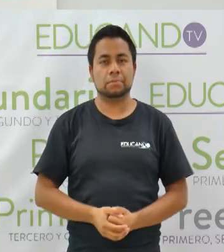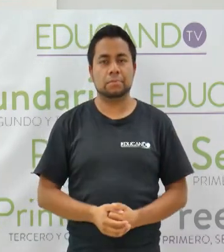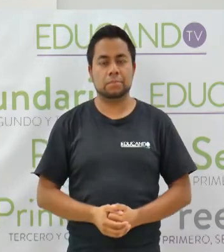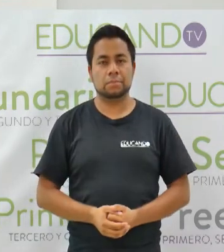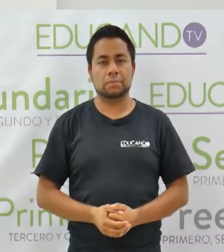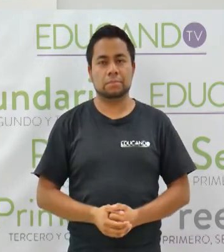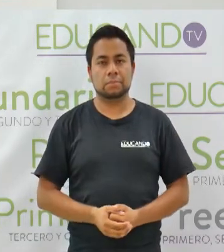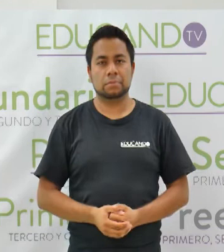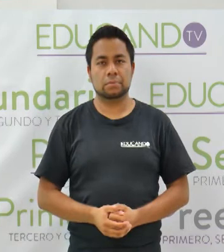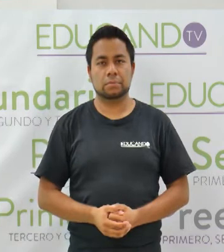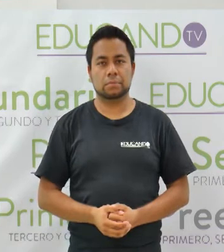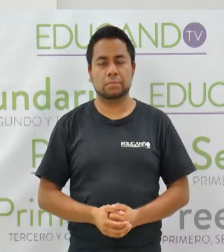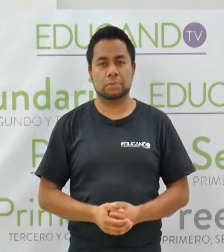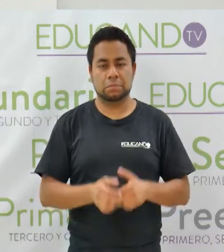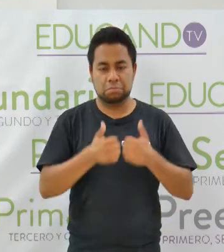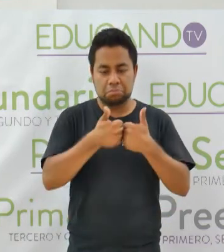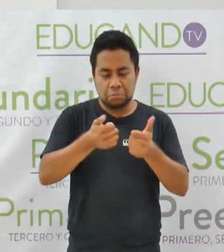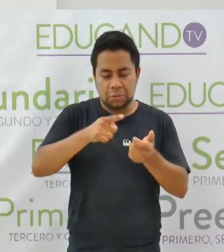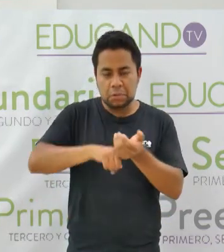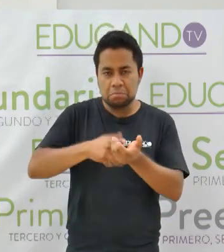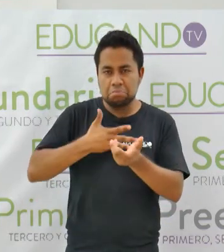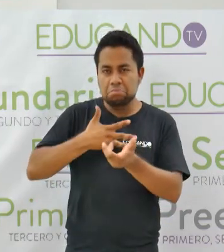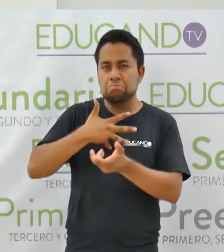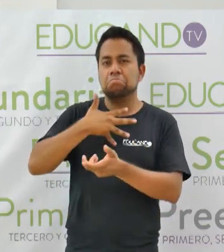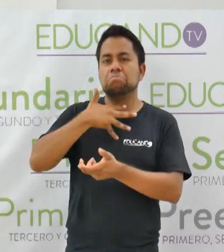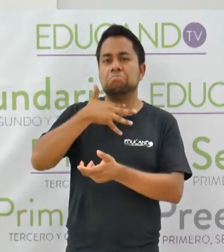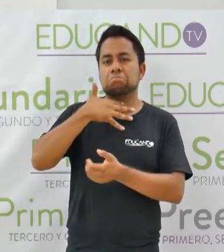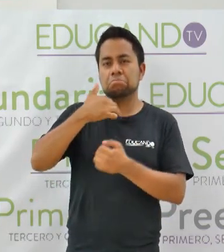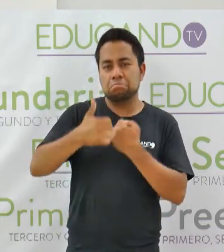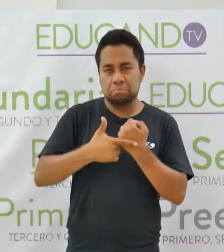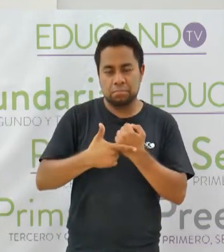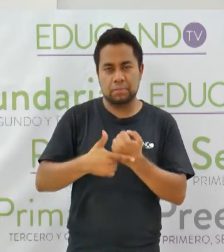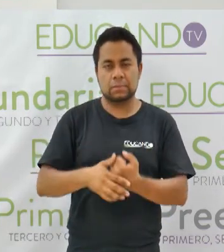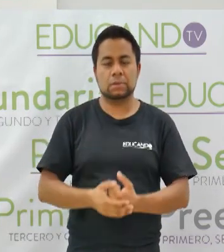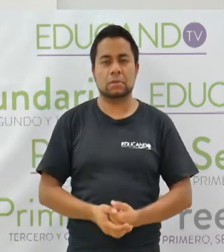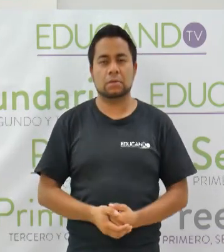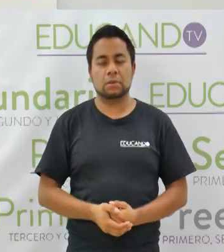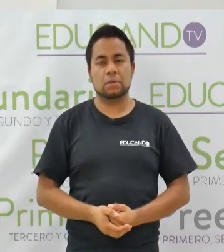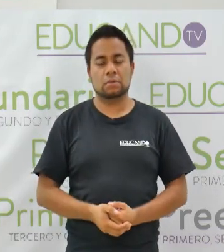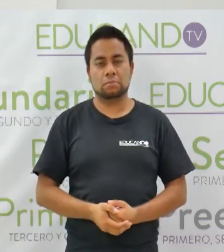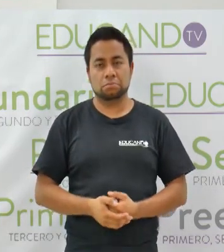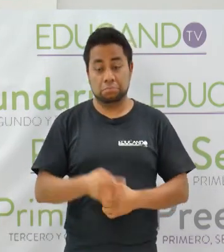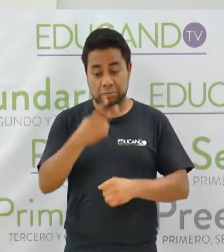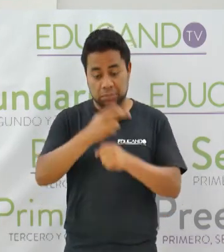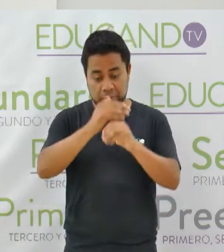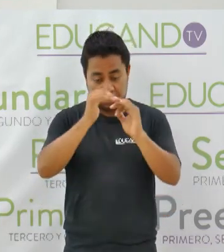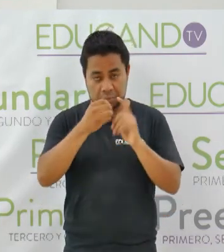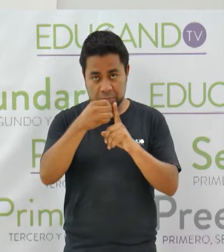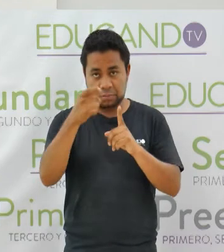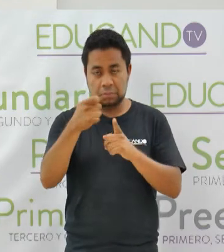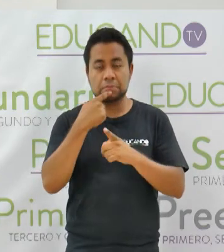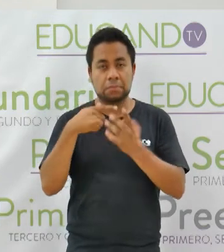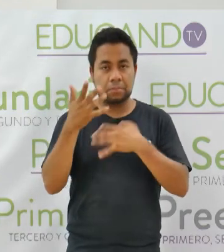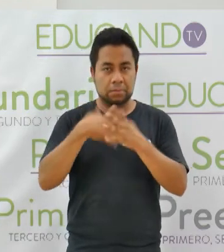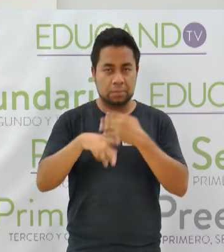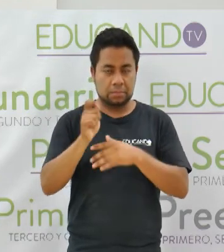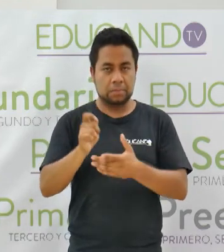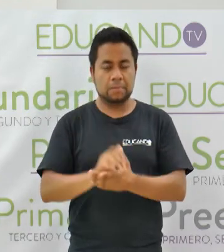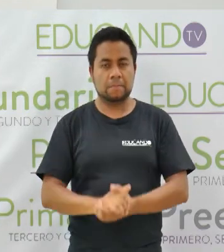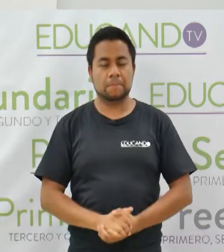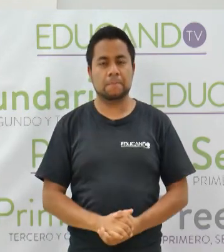duro, diente agudo. Bien. Vámonos con la segunda parte. Dice